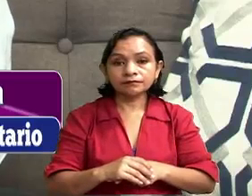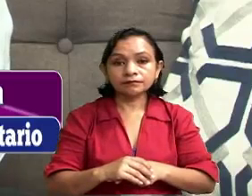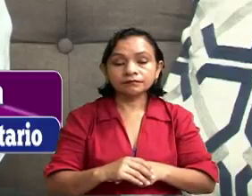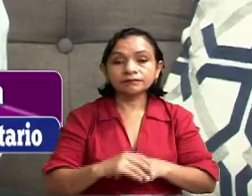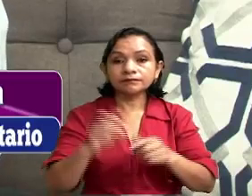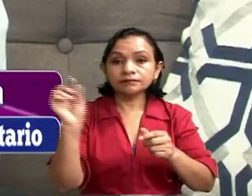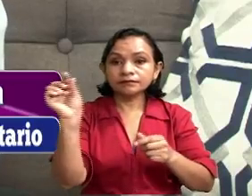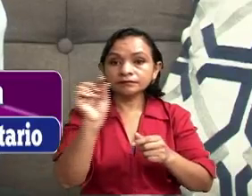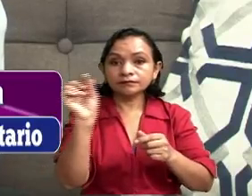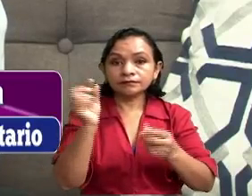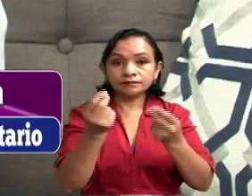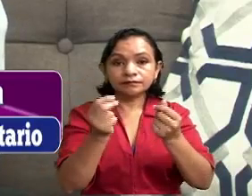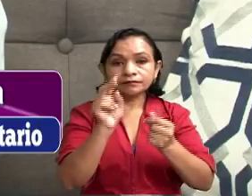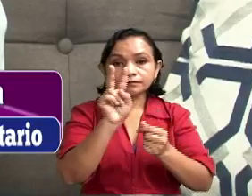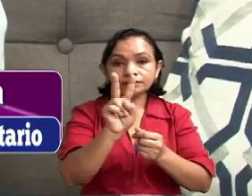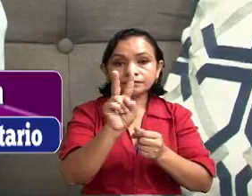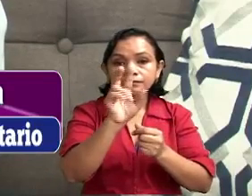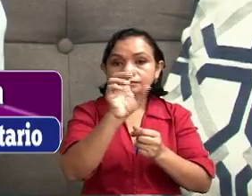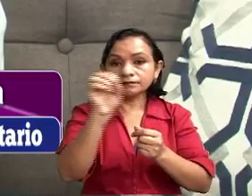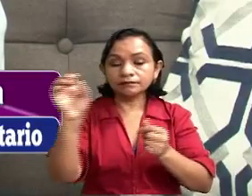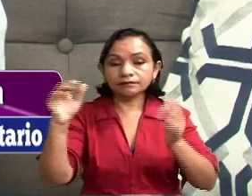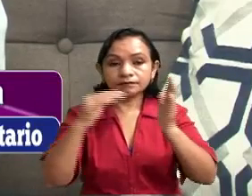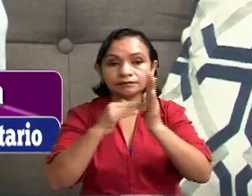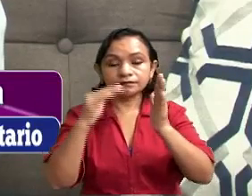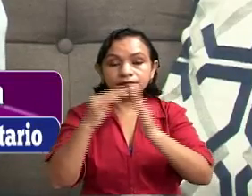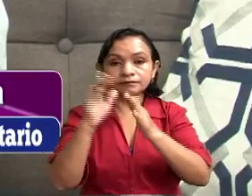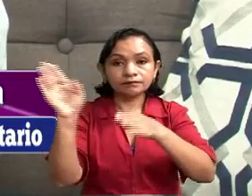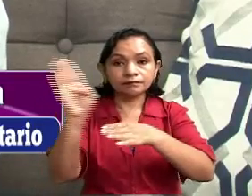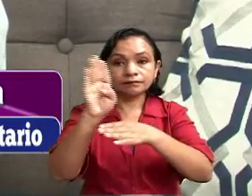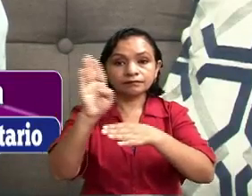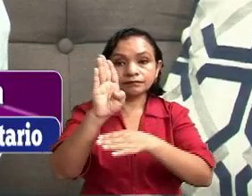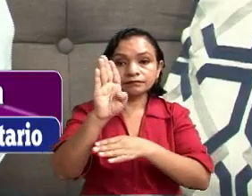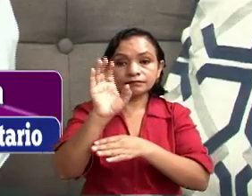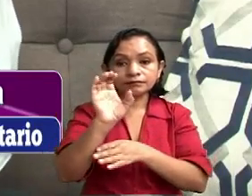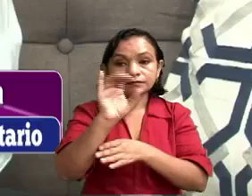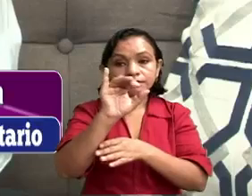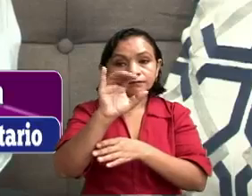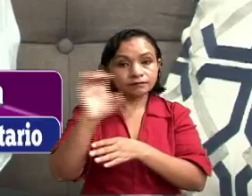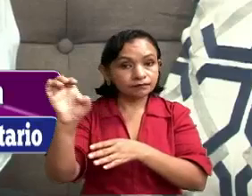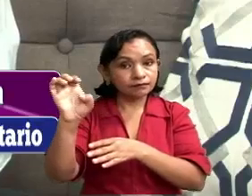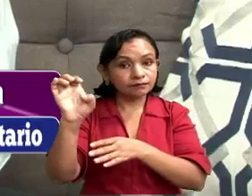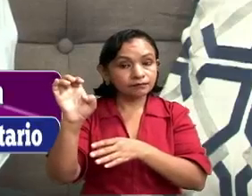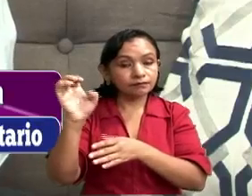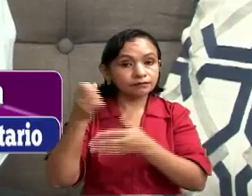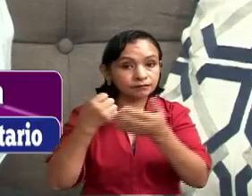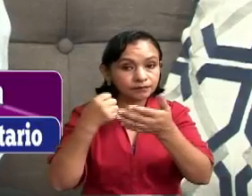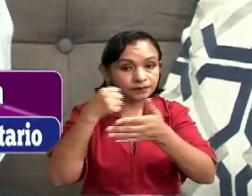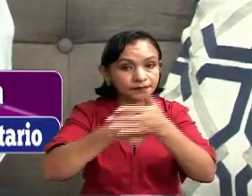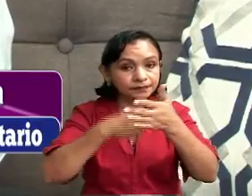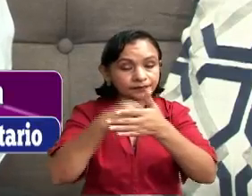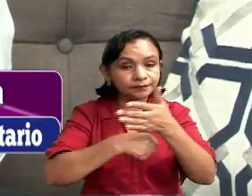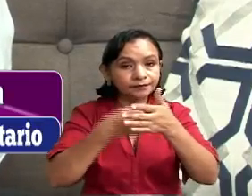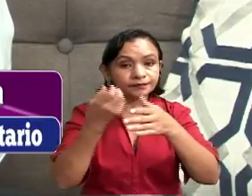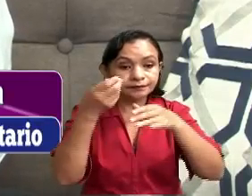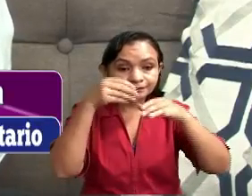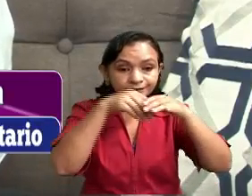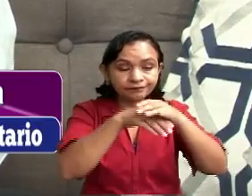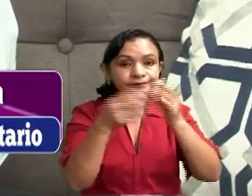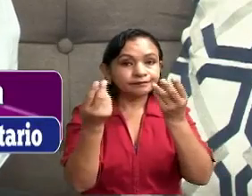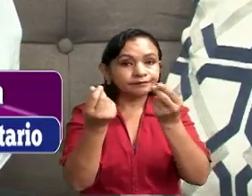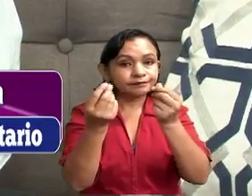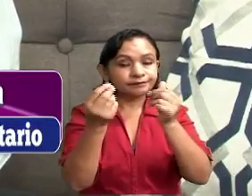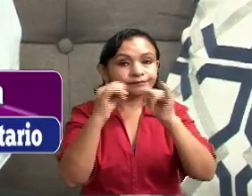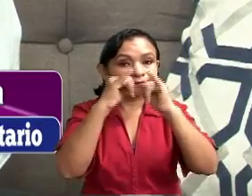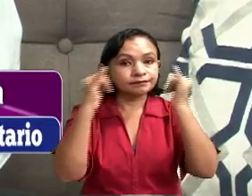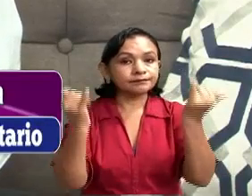de crédito de 200 millones con el BCE para fortalecer las reservas internacionales.